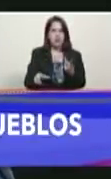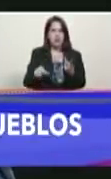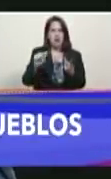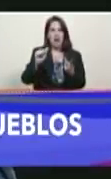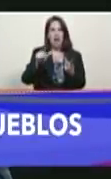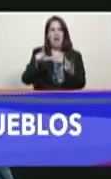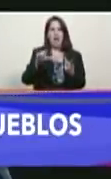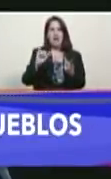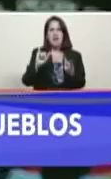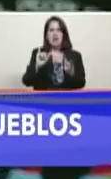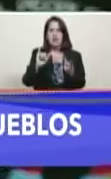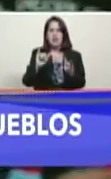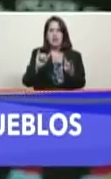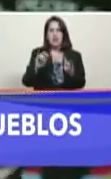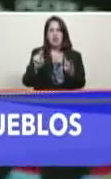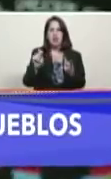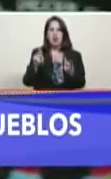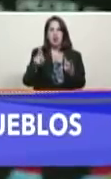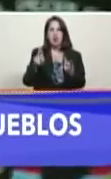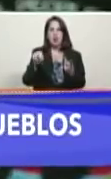árabe túnez